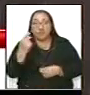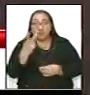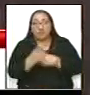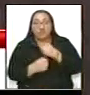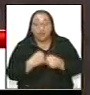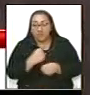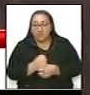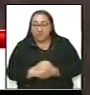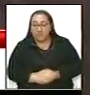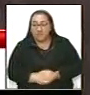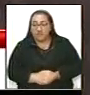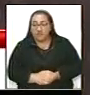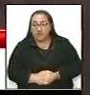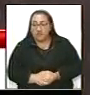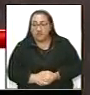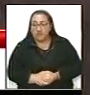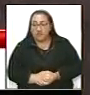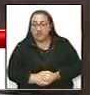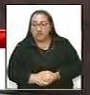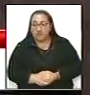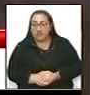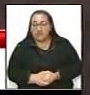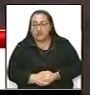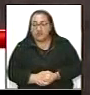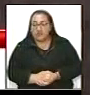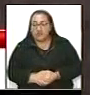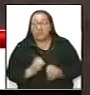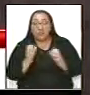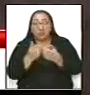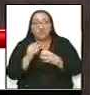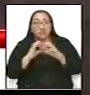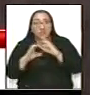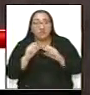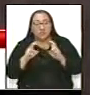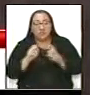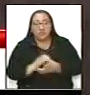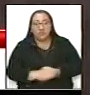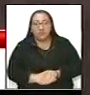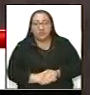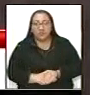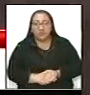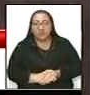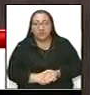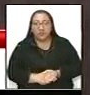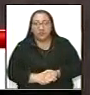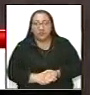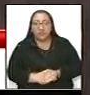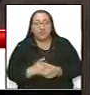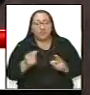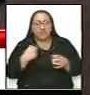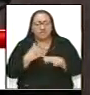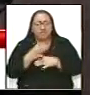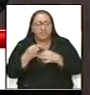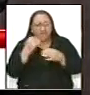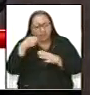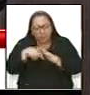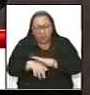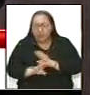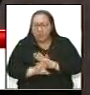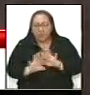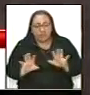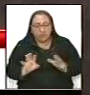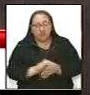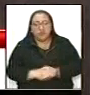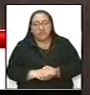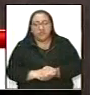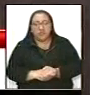años, nuevamente aquí en el Congreso, en el Parlamento, estemos discutiendo este tipo de proyectos. Pero no quiero entrar en mucho detalle, señor presidente, pero